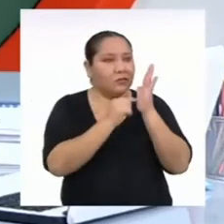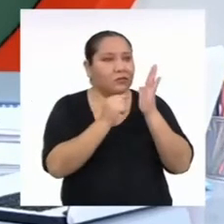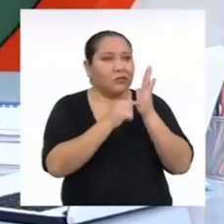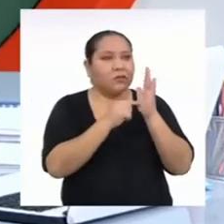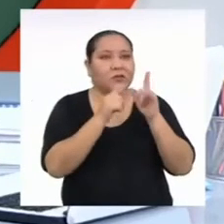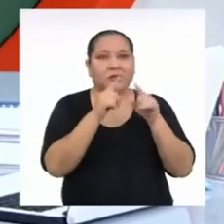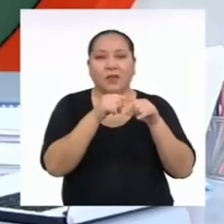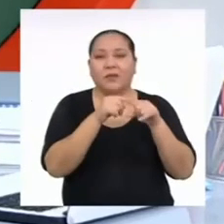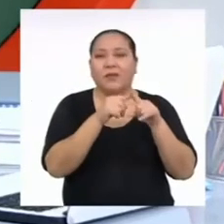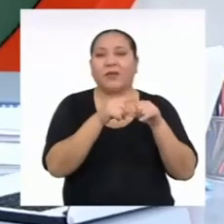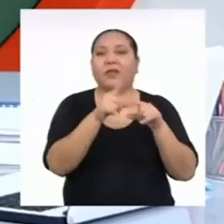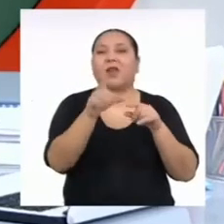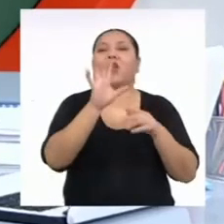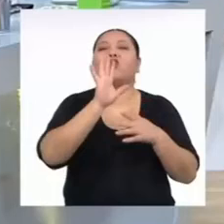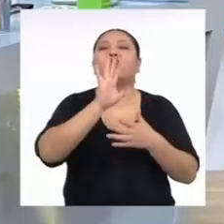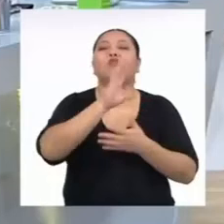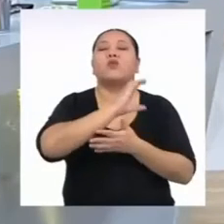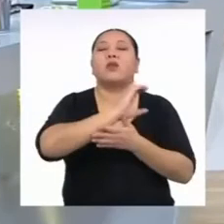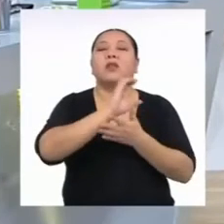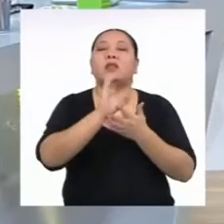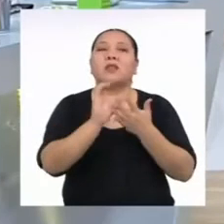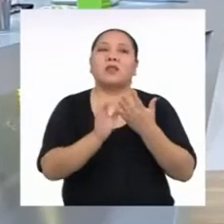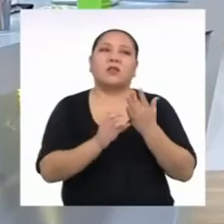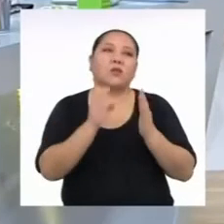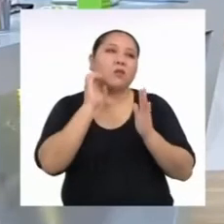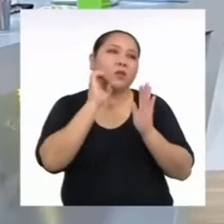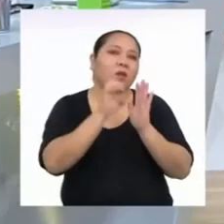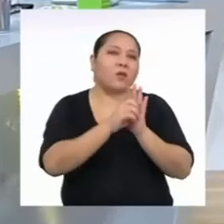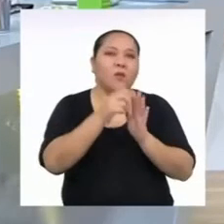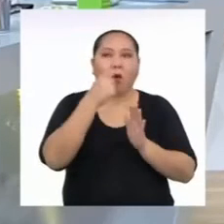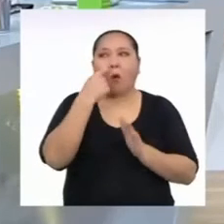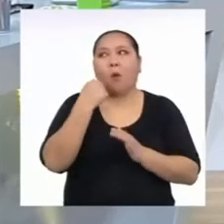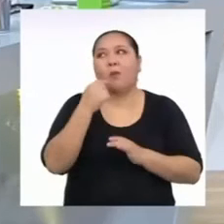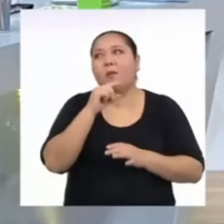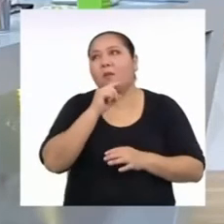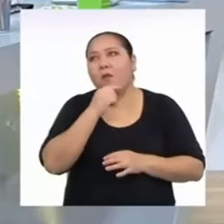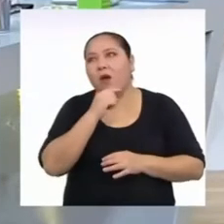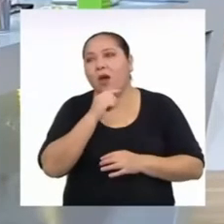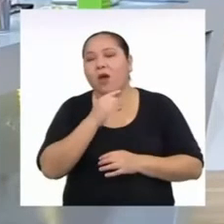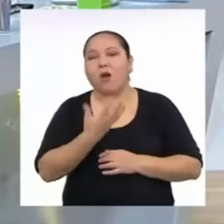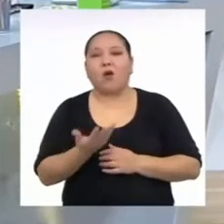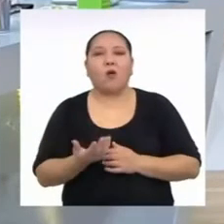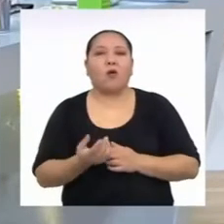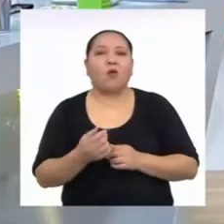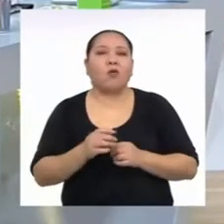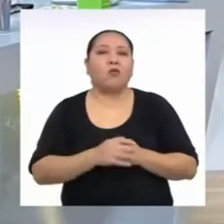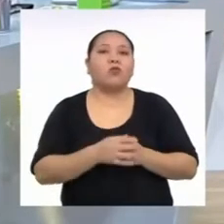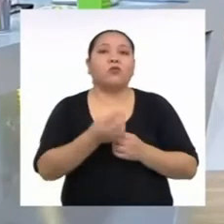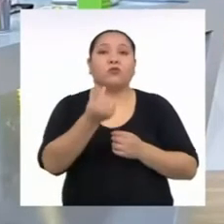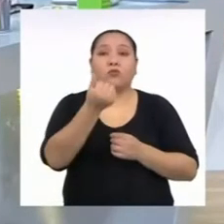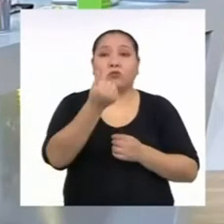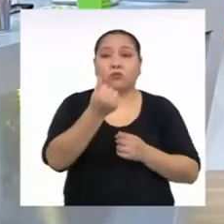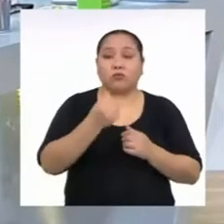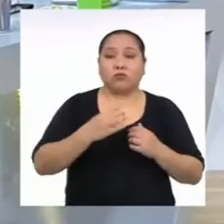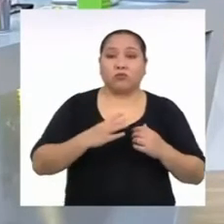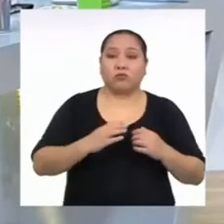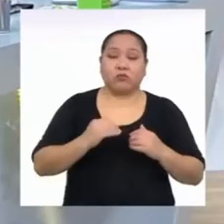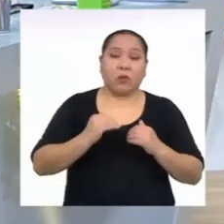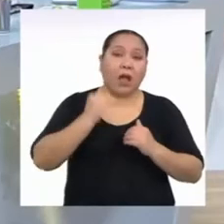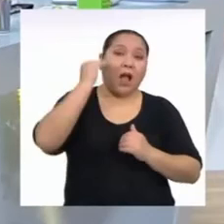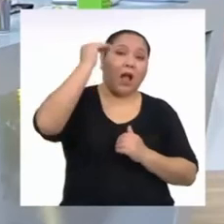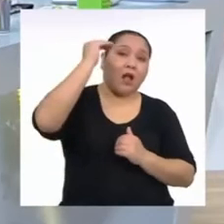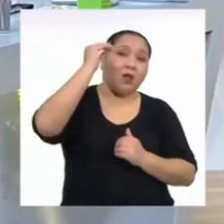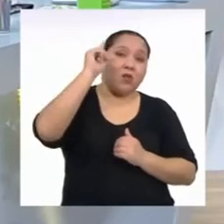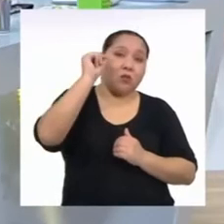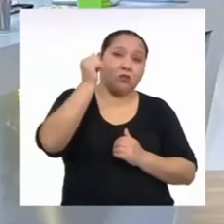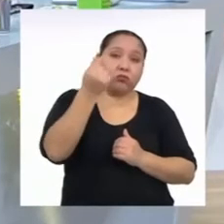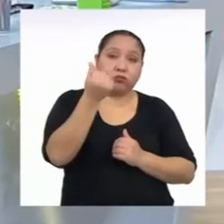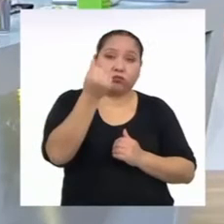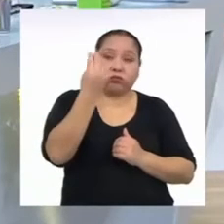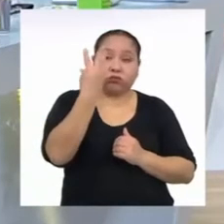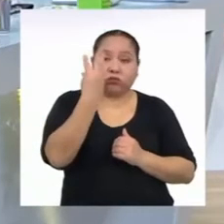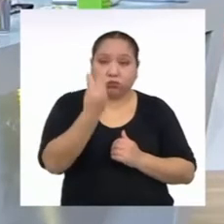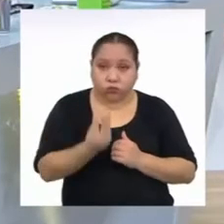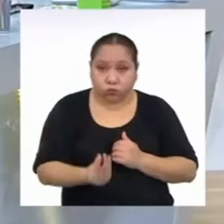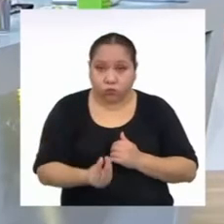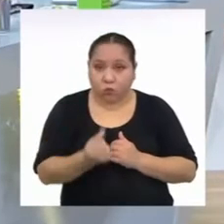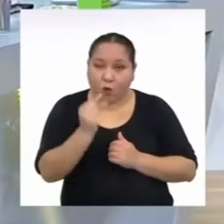de estas características, como género o nivel socioeconómico. Entonces,